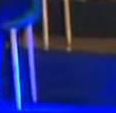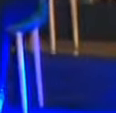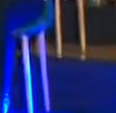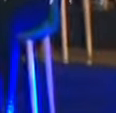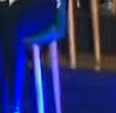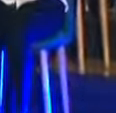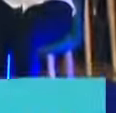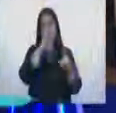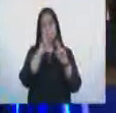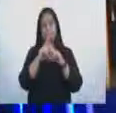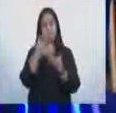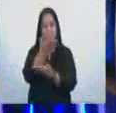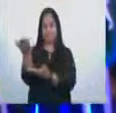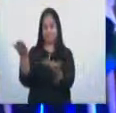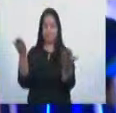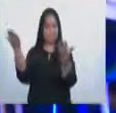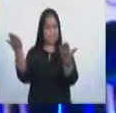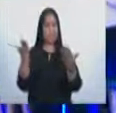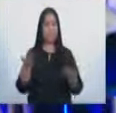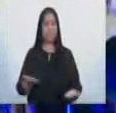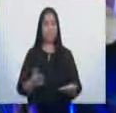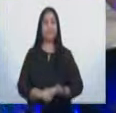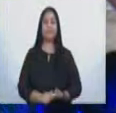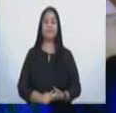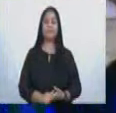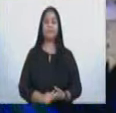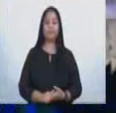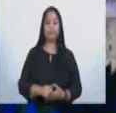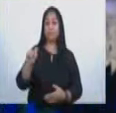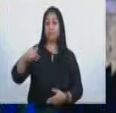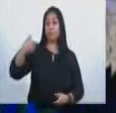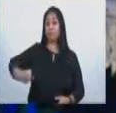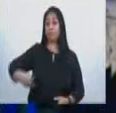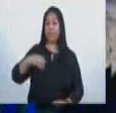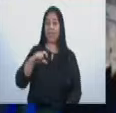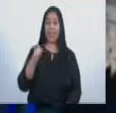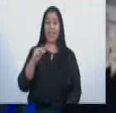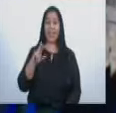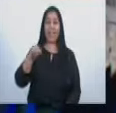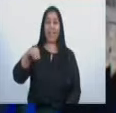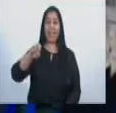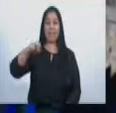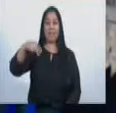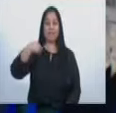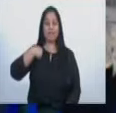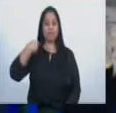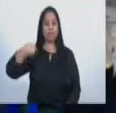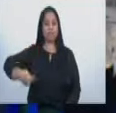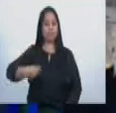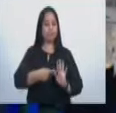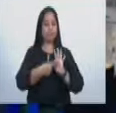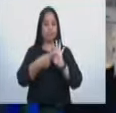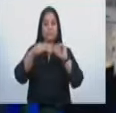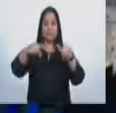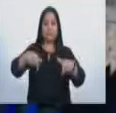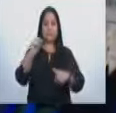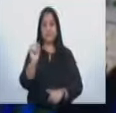hogares sean todos ustedes bienvenidos yo soy Carmen Ortiz y seré la presentadora de este